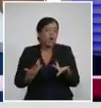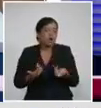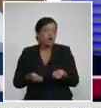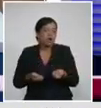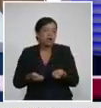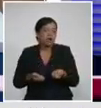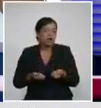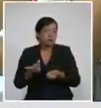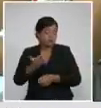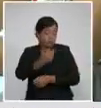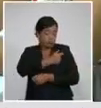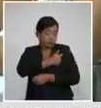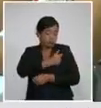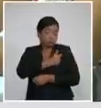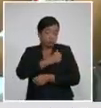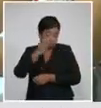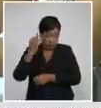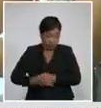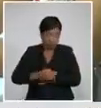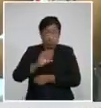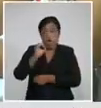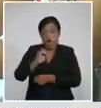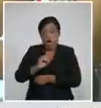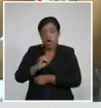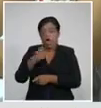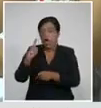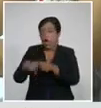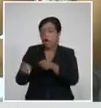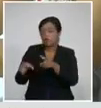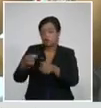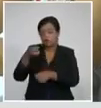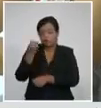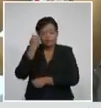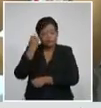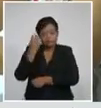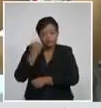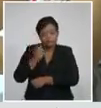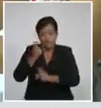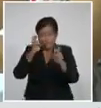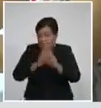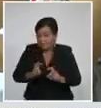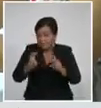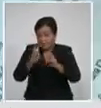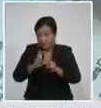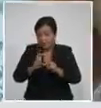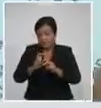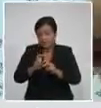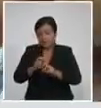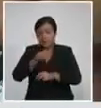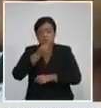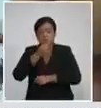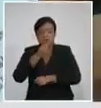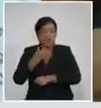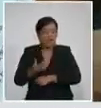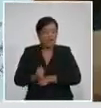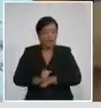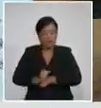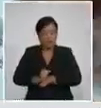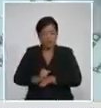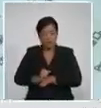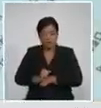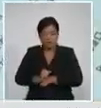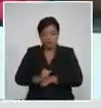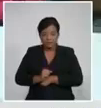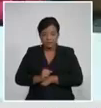en investigación o el placebo. De manera que se pueda, no hay un sesgo, porque en